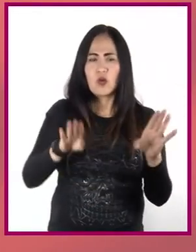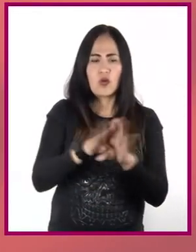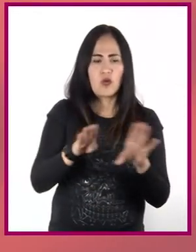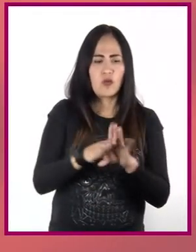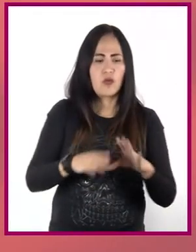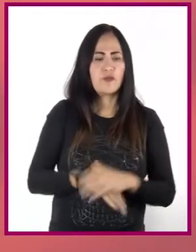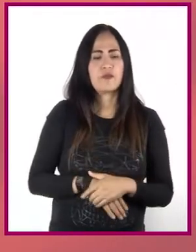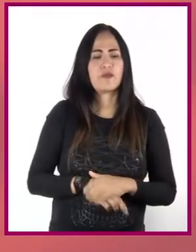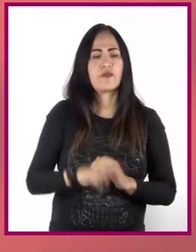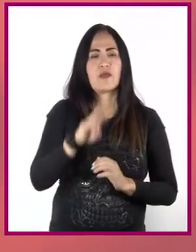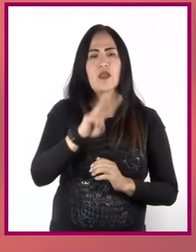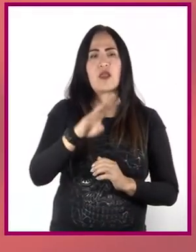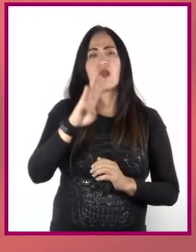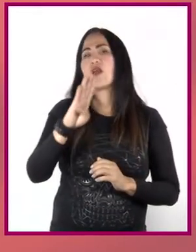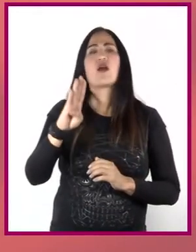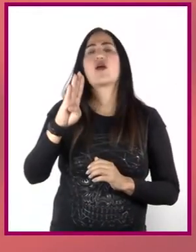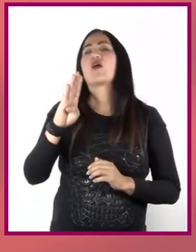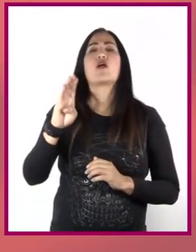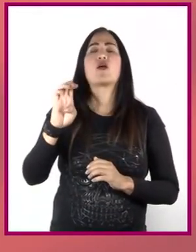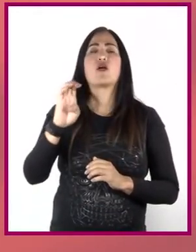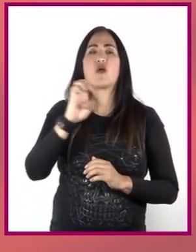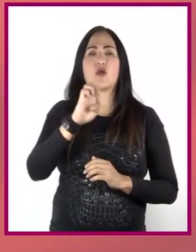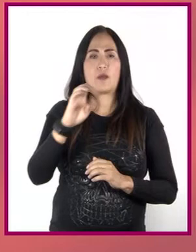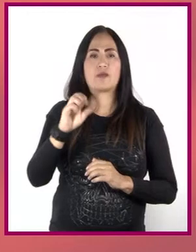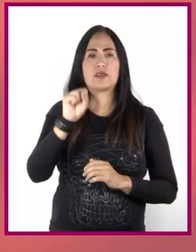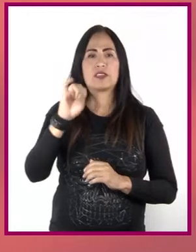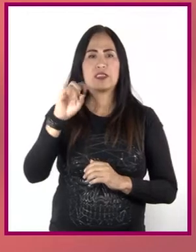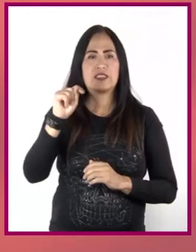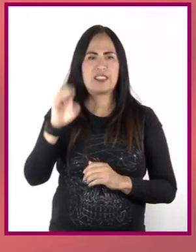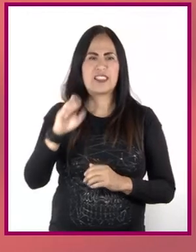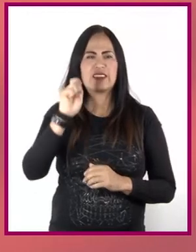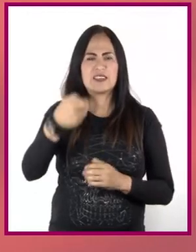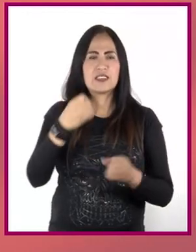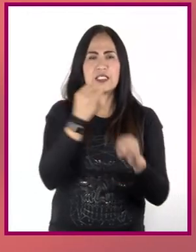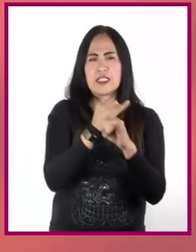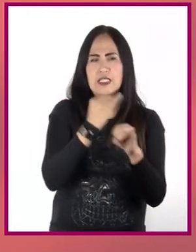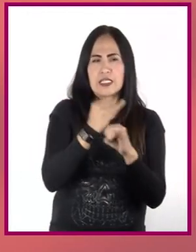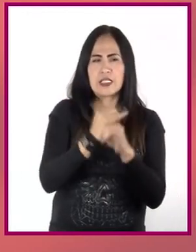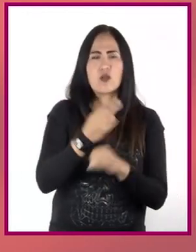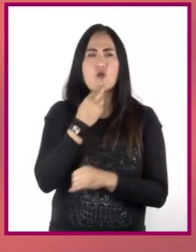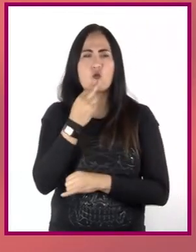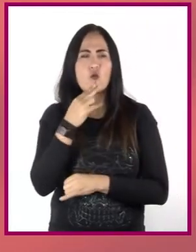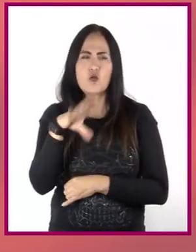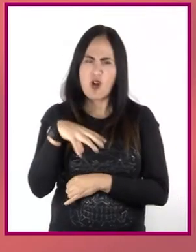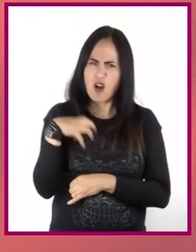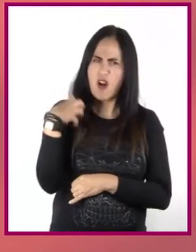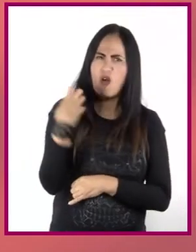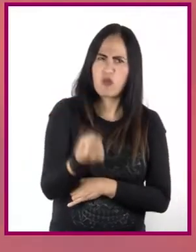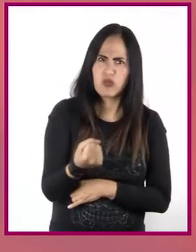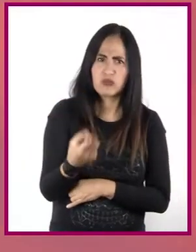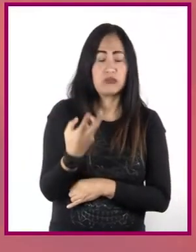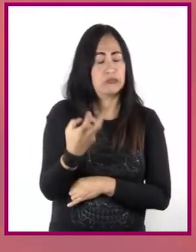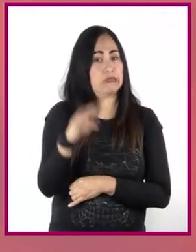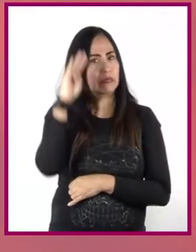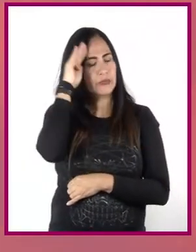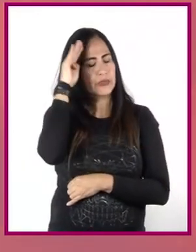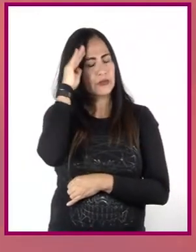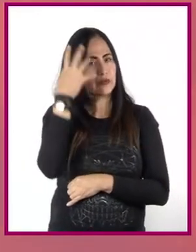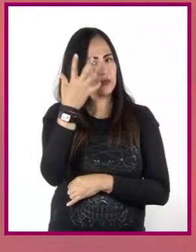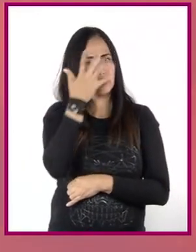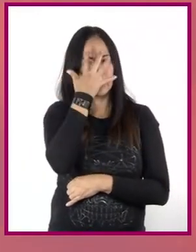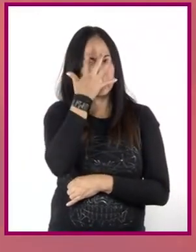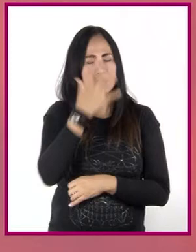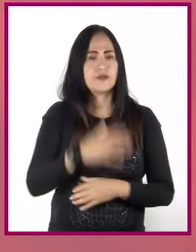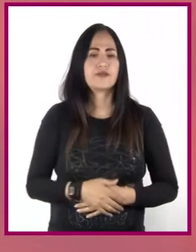sitios web. Y todo lo que implica Internet. Usos, abusos, para pensarse.